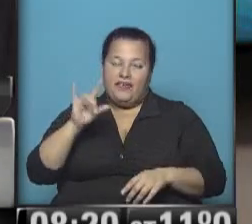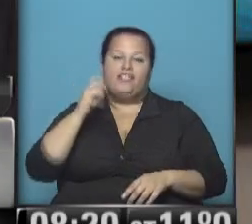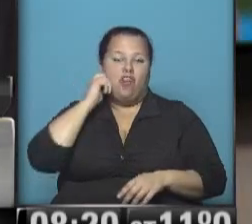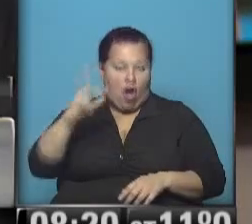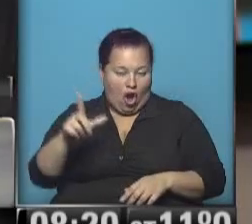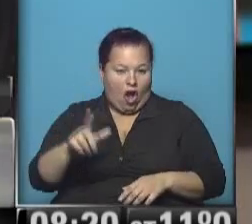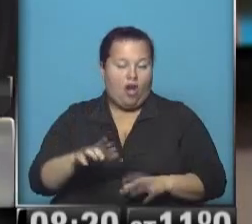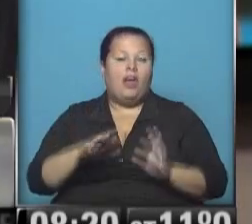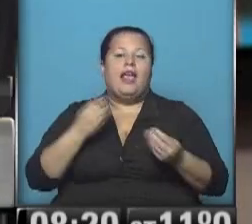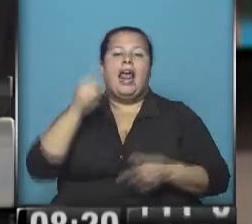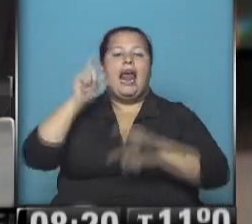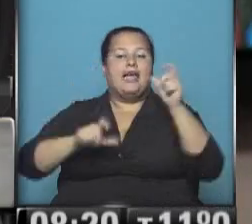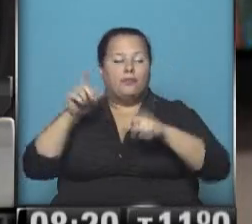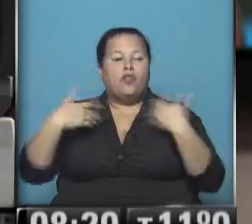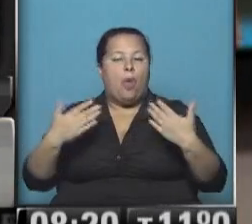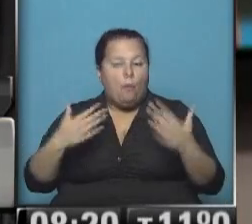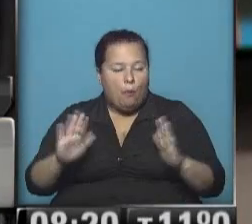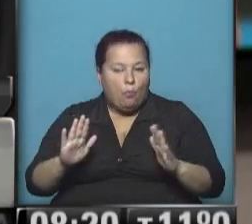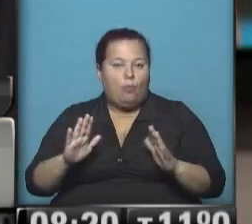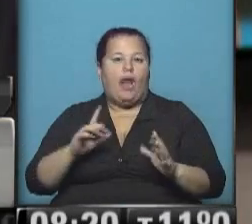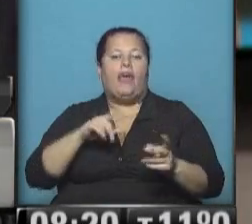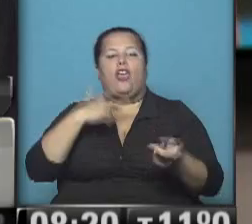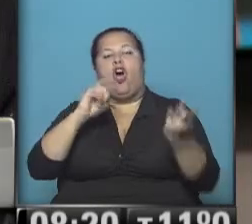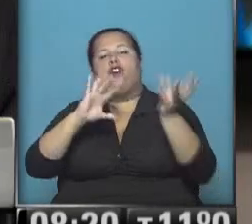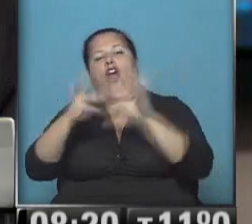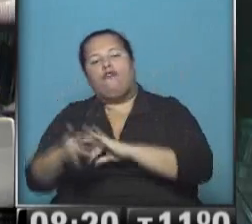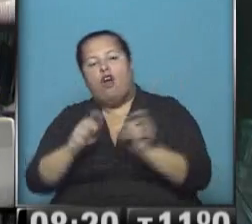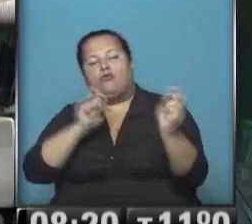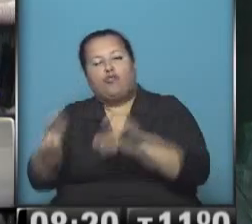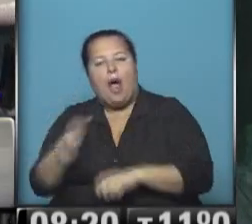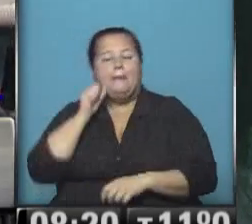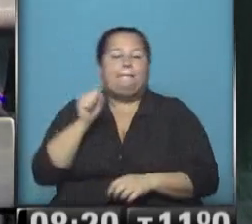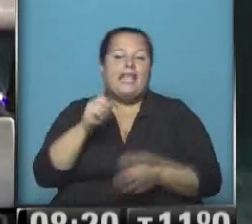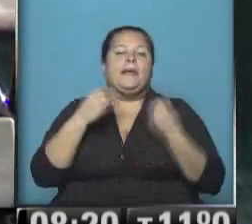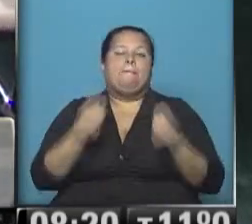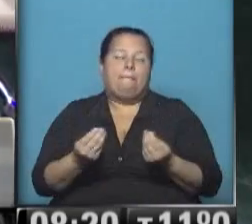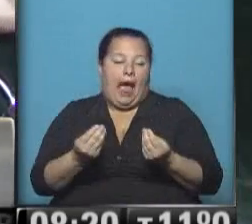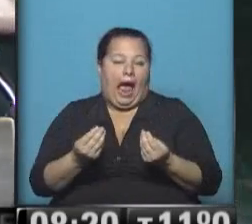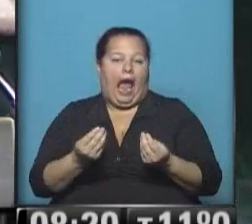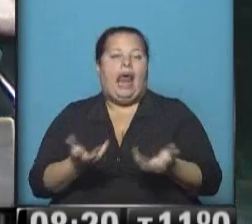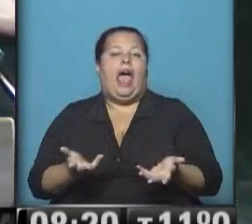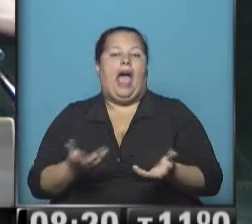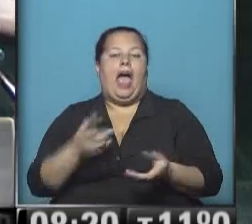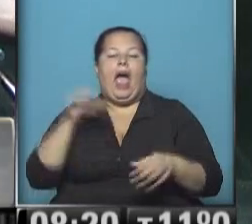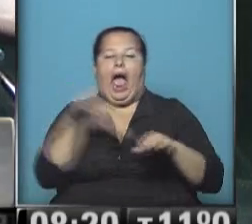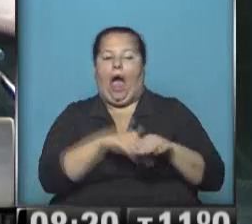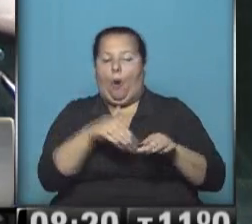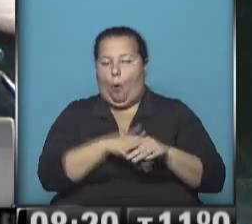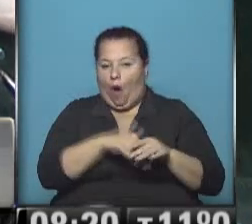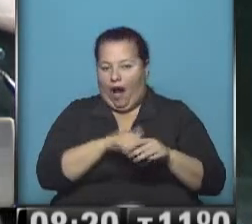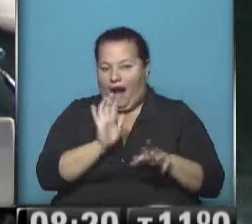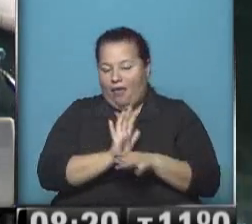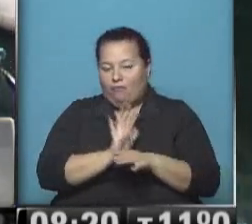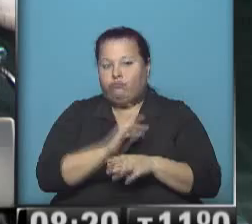logrando es que la gente acceda a alternativas complementarias en pesos para tener bueno este un ahorro